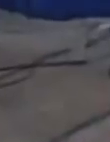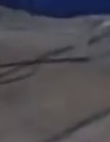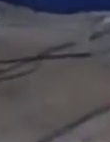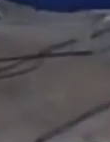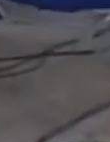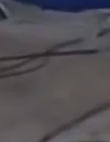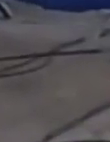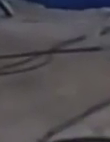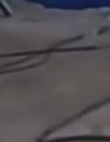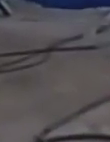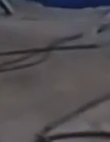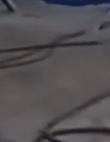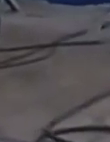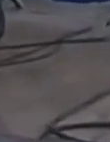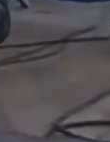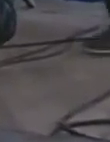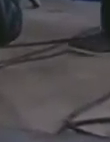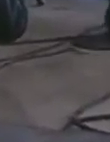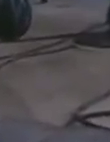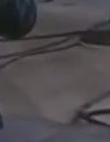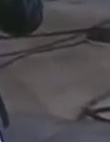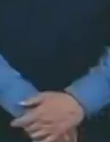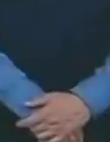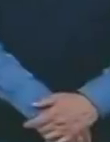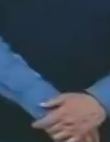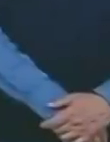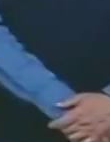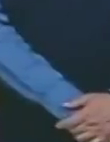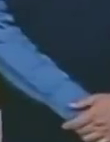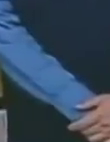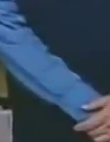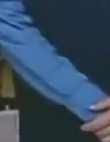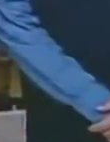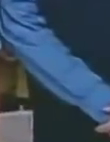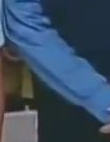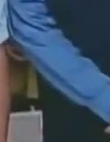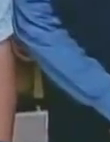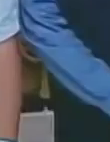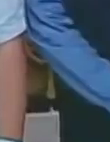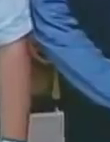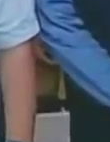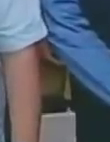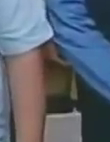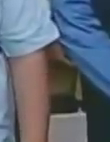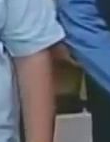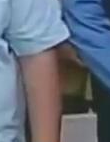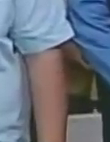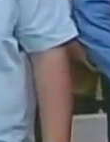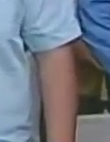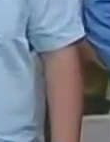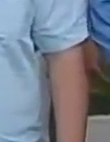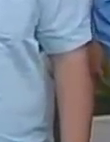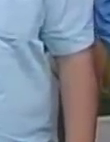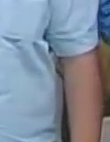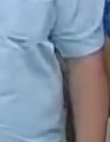gocen acá. Para que gocen acá, voy a parar ni un momento y no me voy a